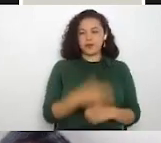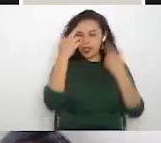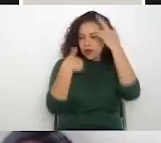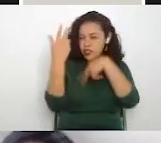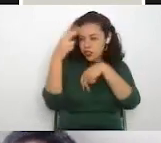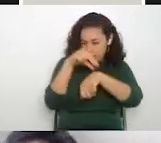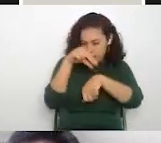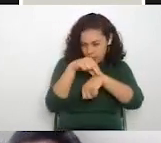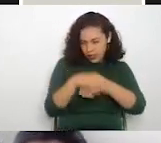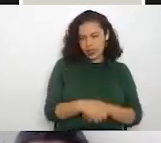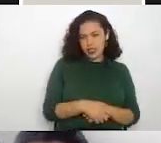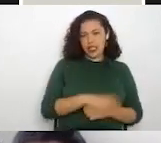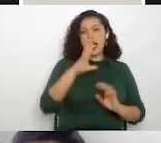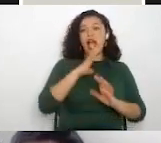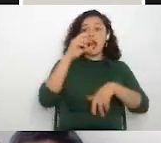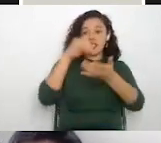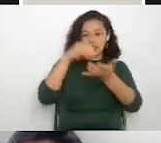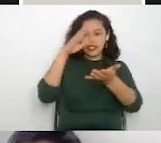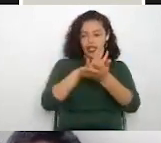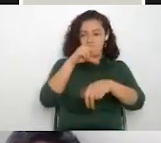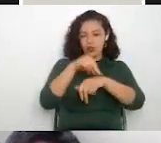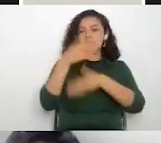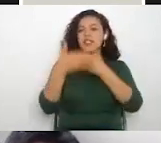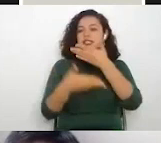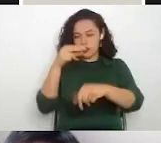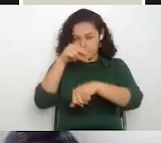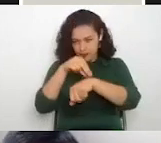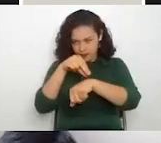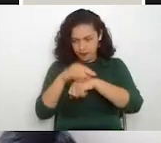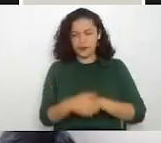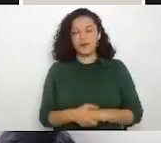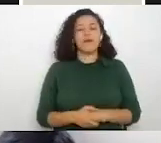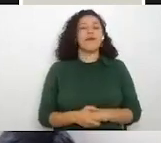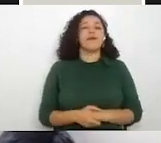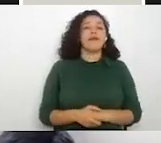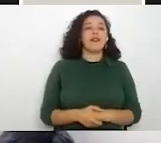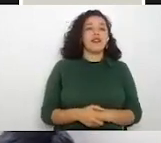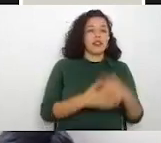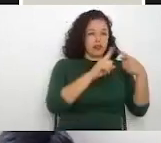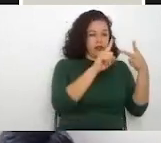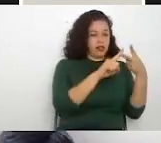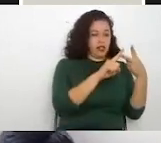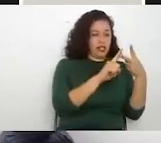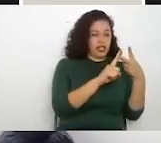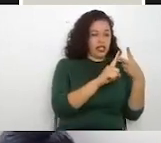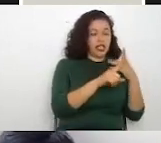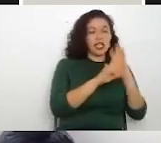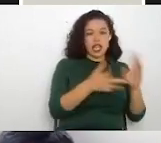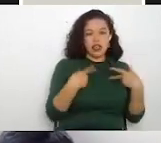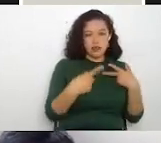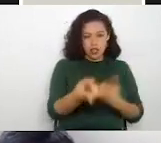que es con la doctora en el servicio médico, ya que la residente se